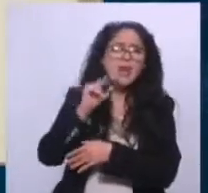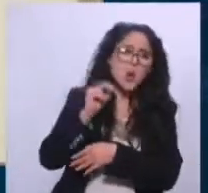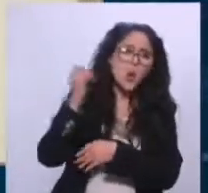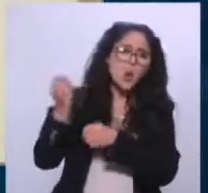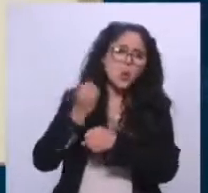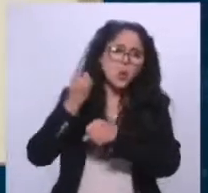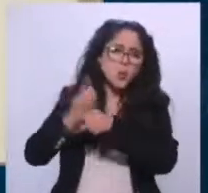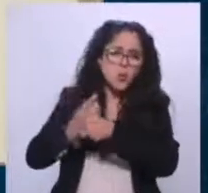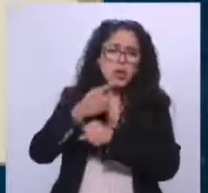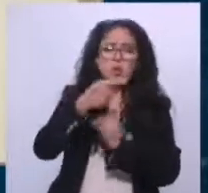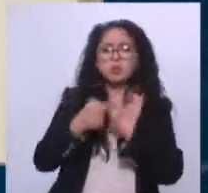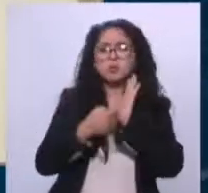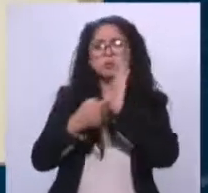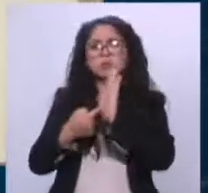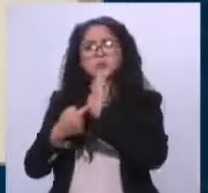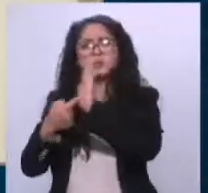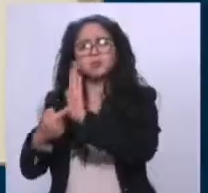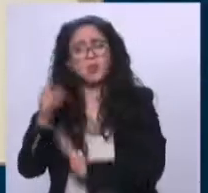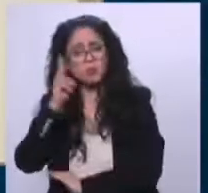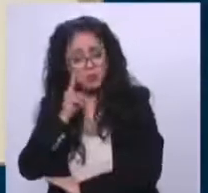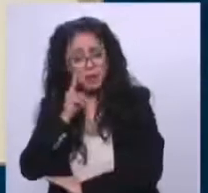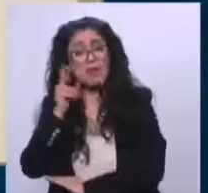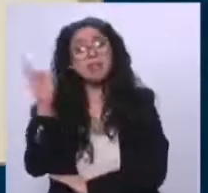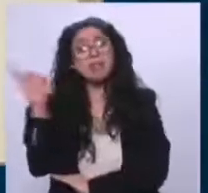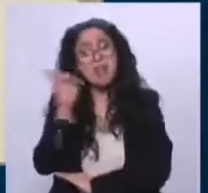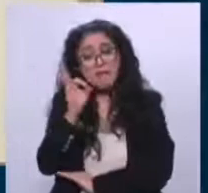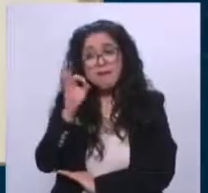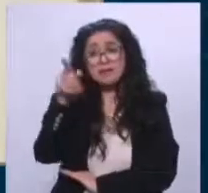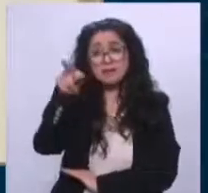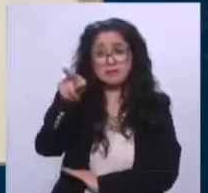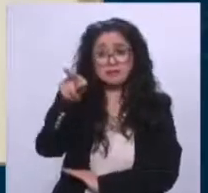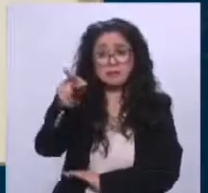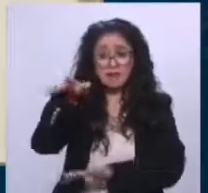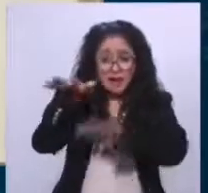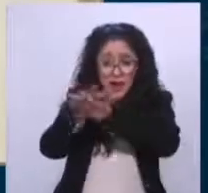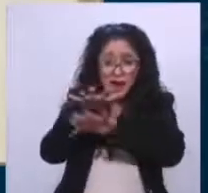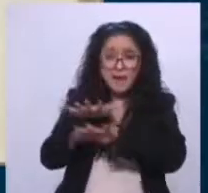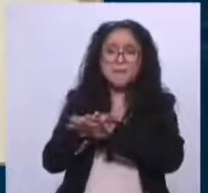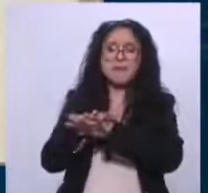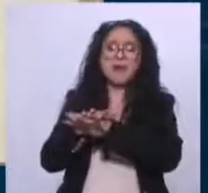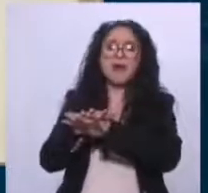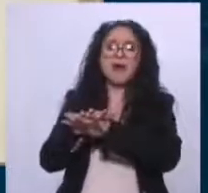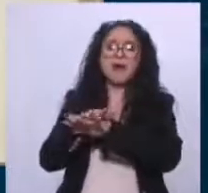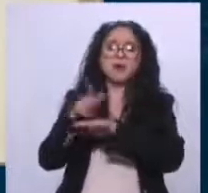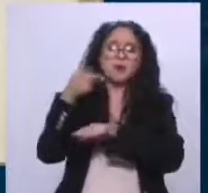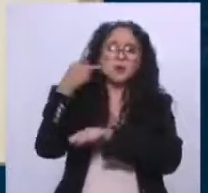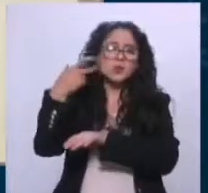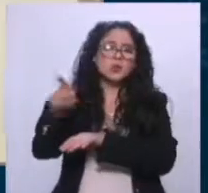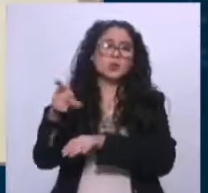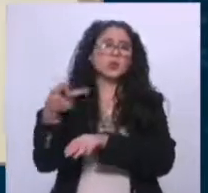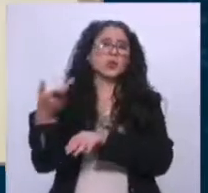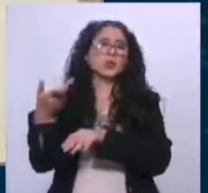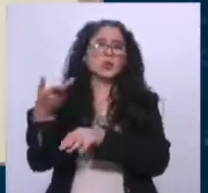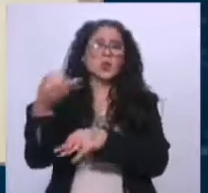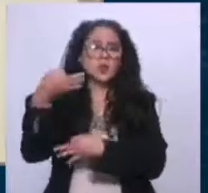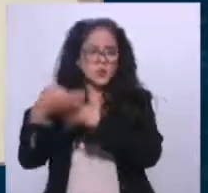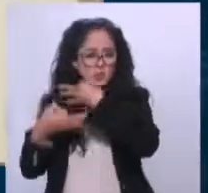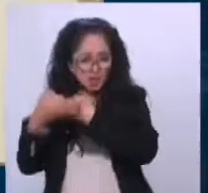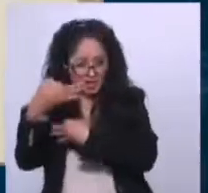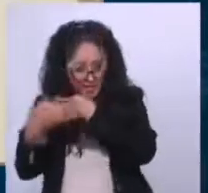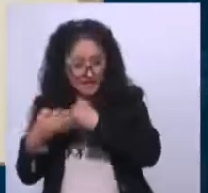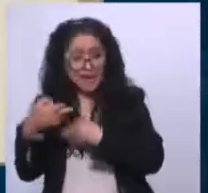pruebas, y podría cambiar el resultado. Claro, para una fiscalía o la finalidad de este sistema es una